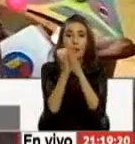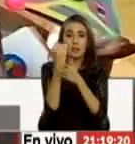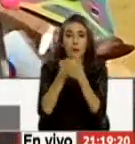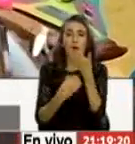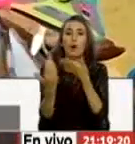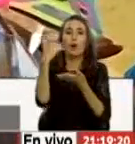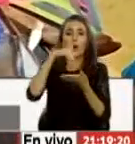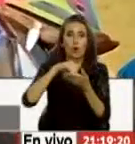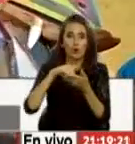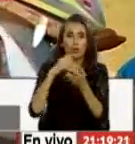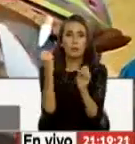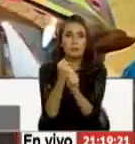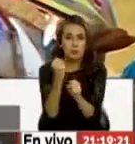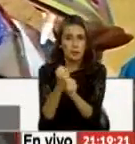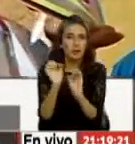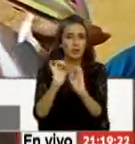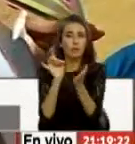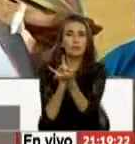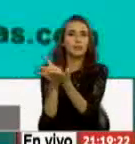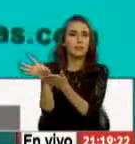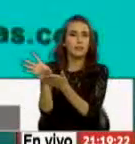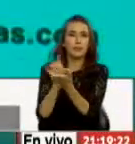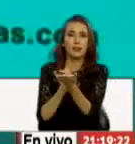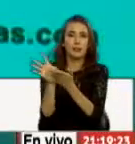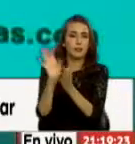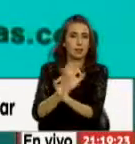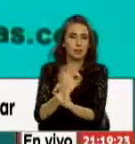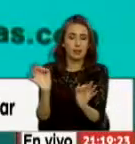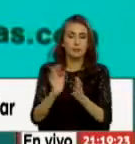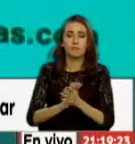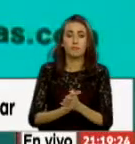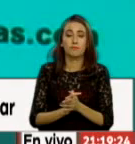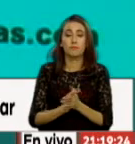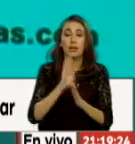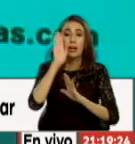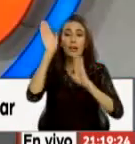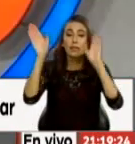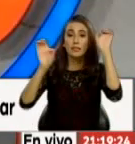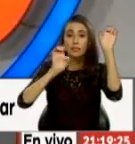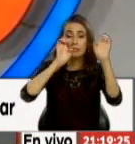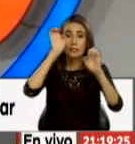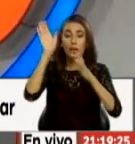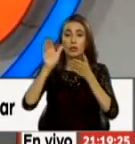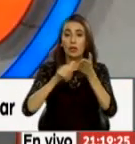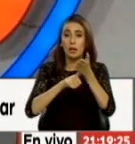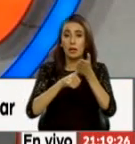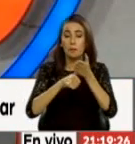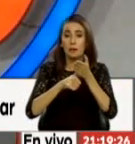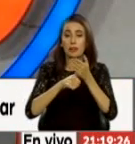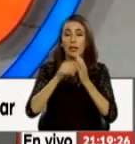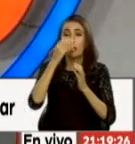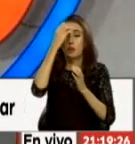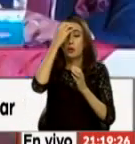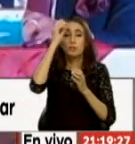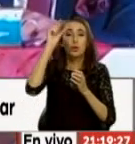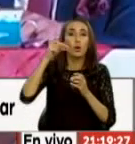sistema educativo. Tiene que retirarse del sistema educativo. Como parte de las estrategias, la cartera de Estado implementa a nivel nacional la campaña